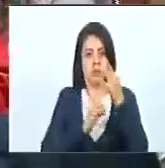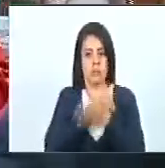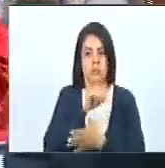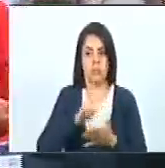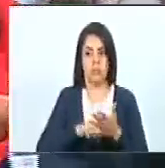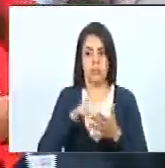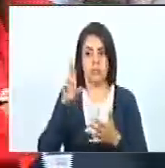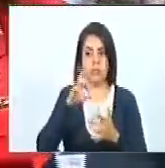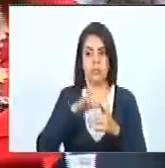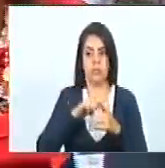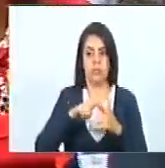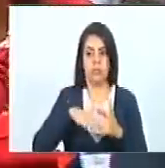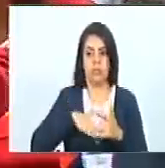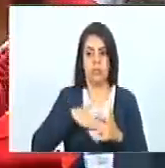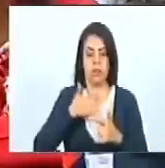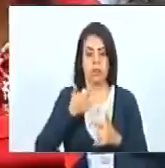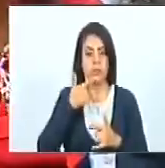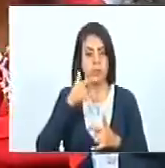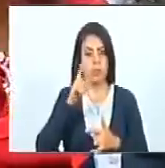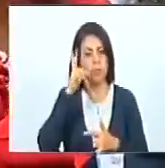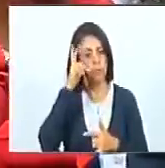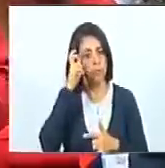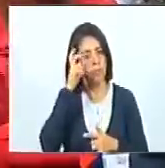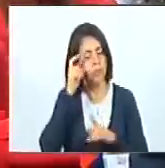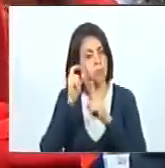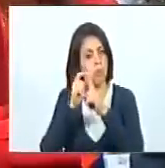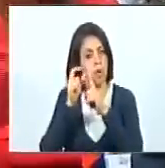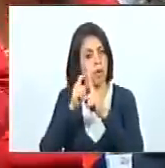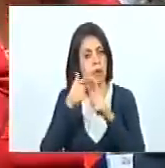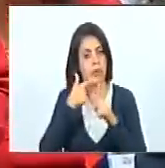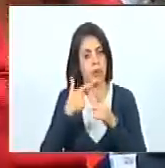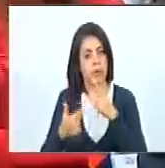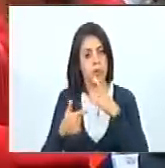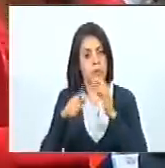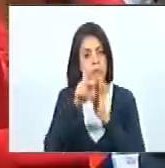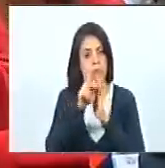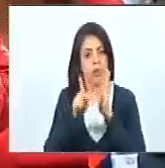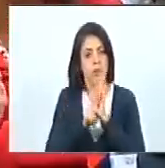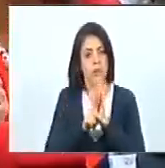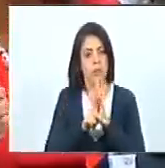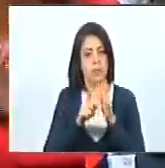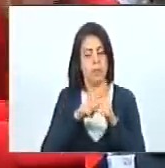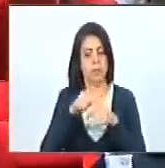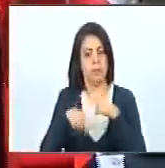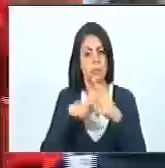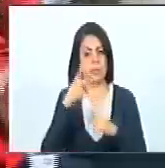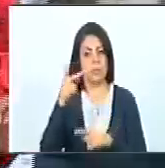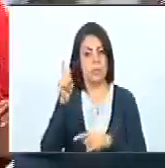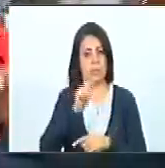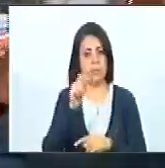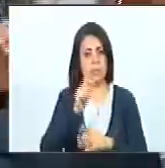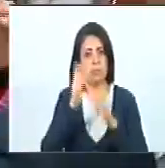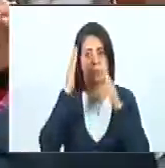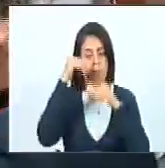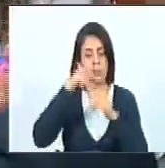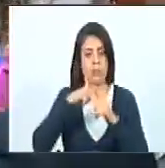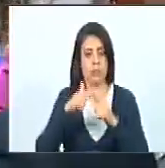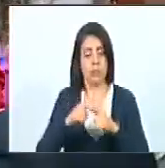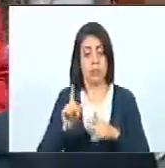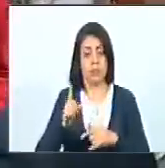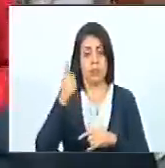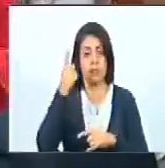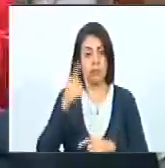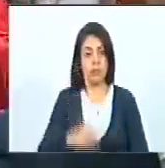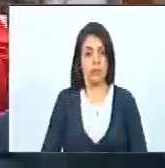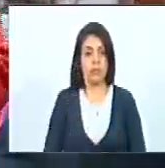general, pudimos oír de su palabra cómo este programa en menos de 2 meses ha atendido de manera